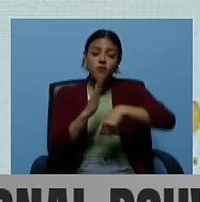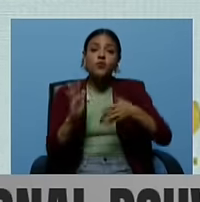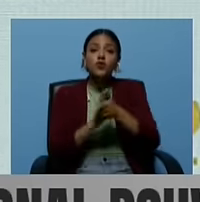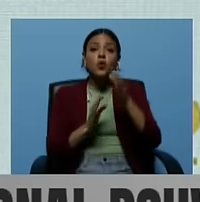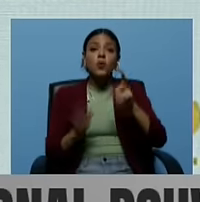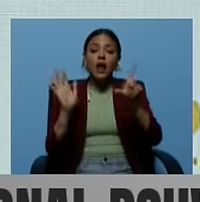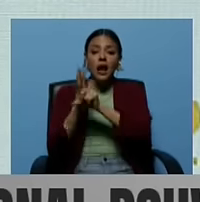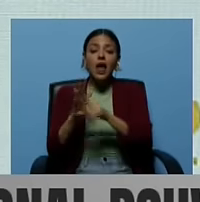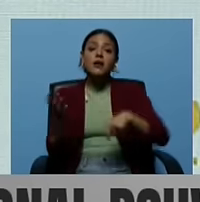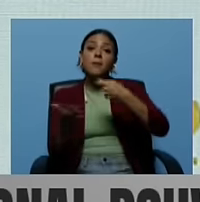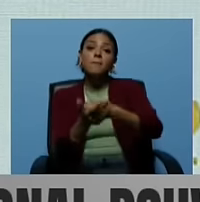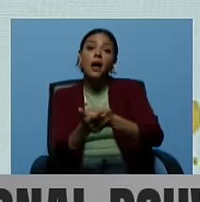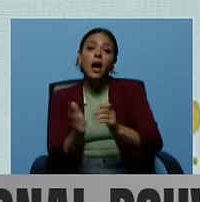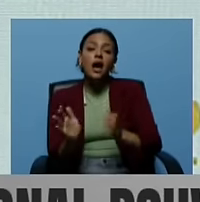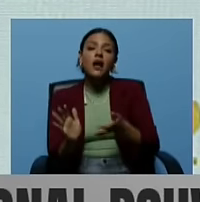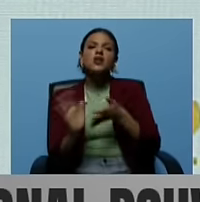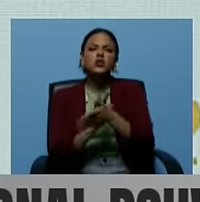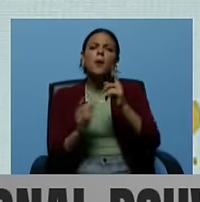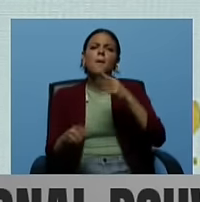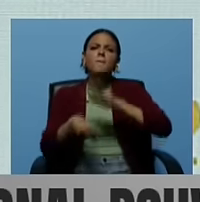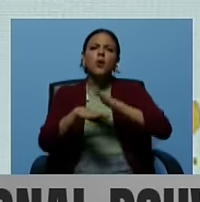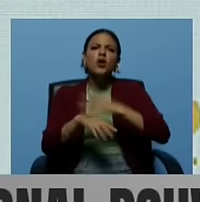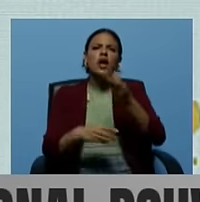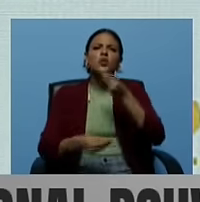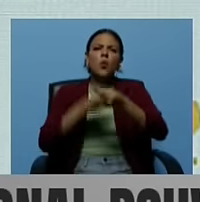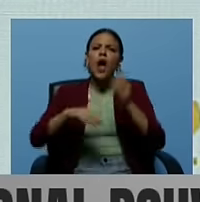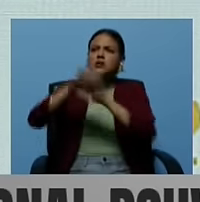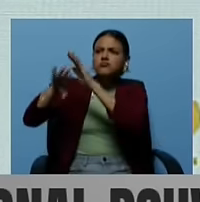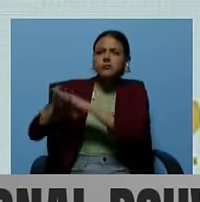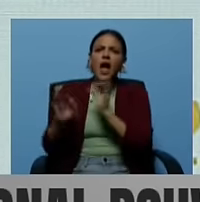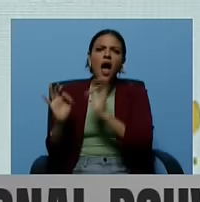rendir declaración y vaya a rendir